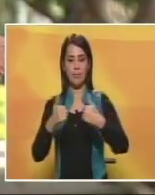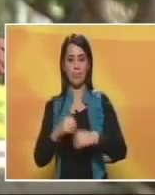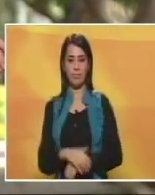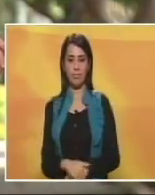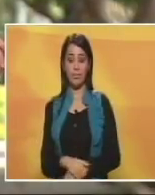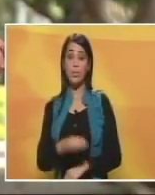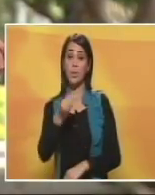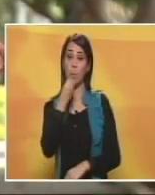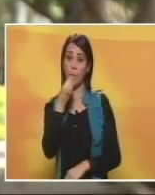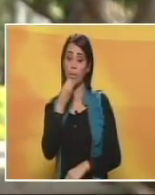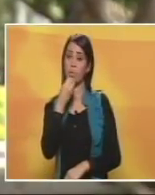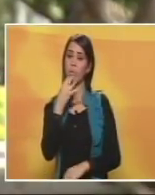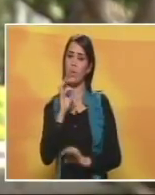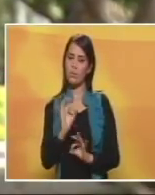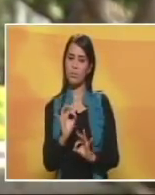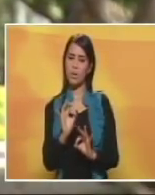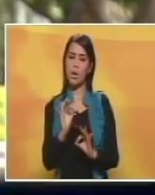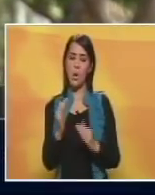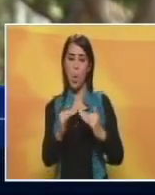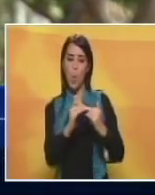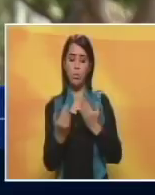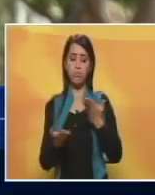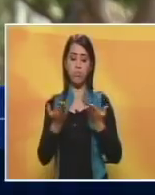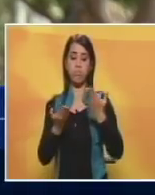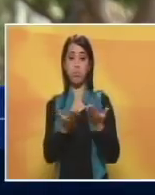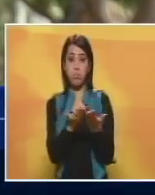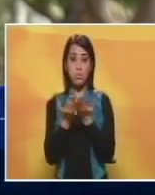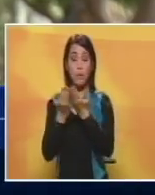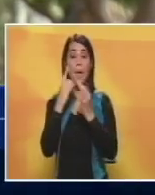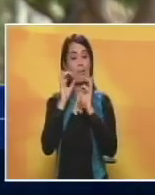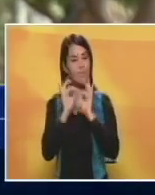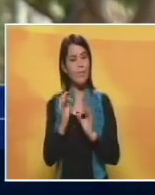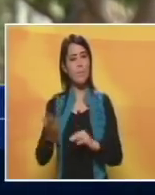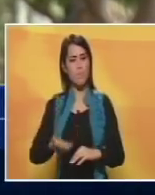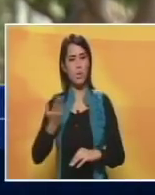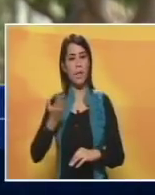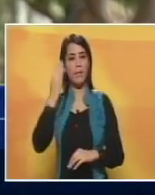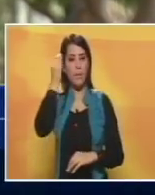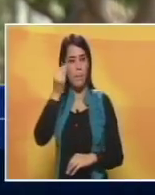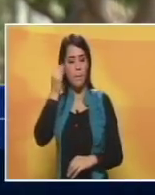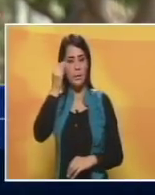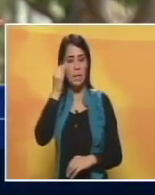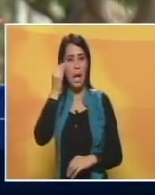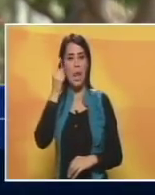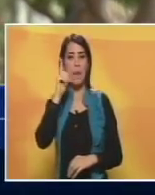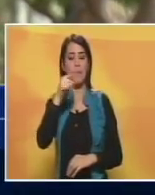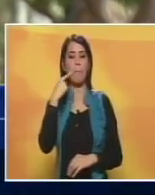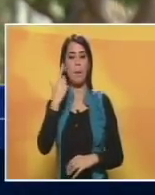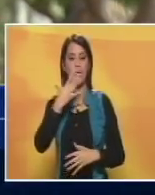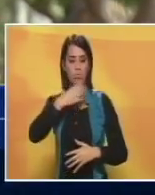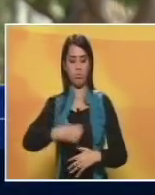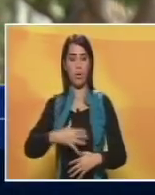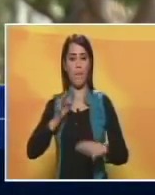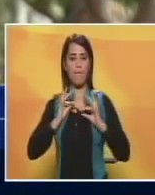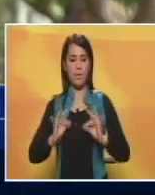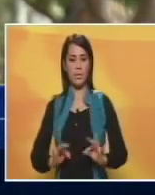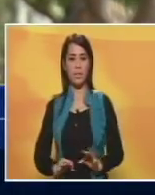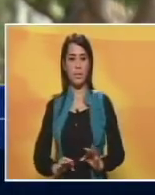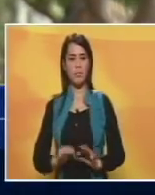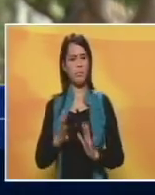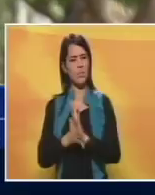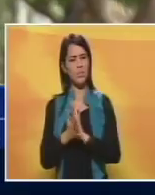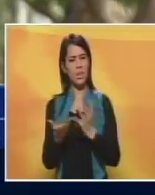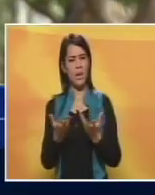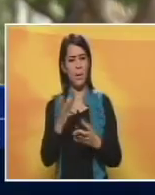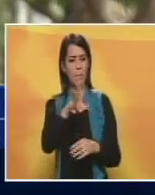Mantener una alimentación balanceada es de vital importancia para nuestra salud física, mental y emocional. Pero ¿qué hacemos cuando los alimentos necesarios se encuentran